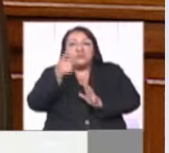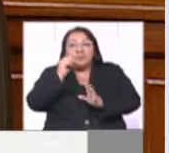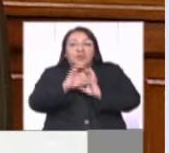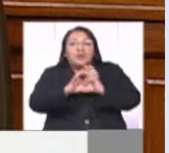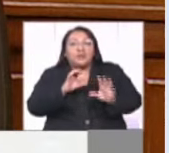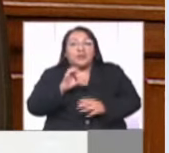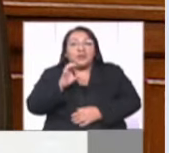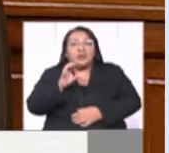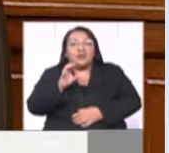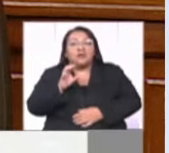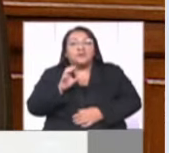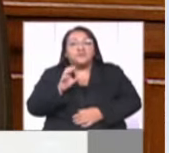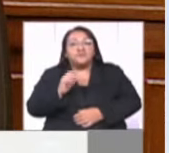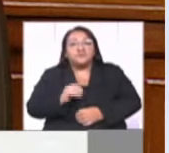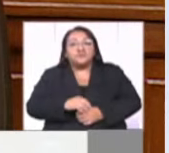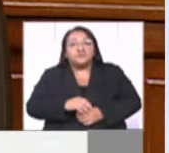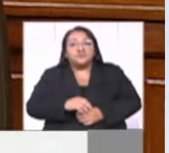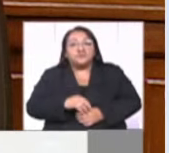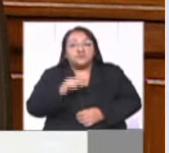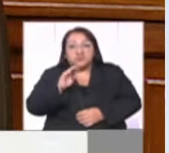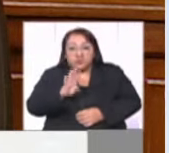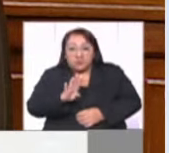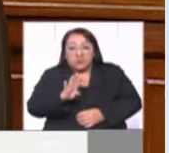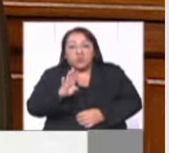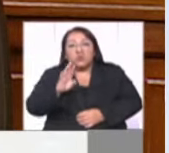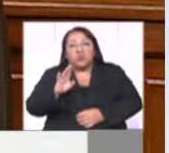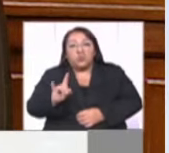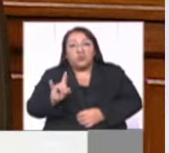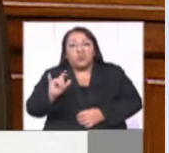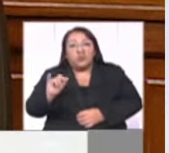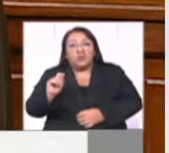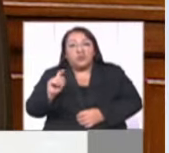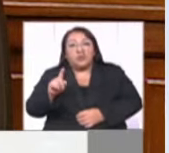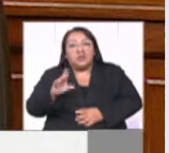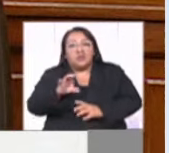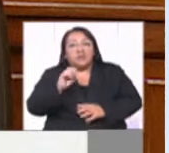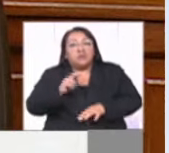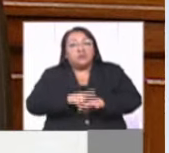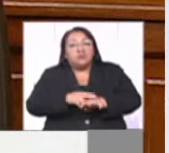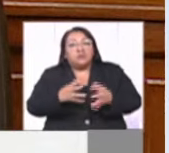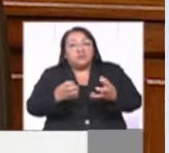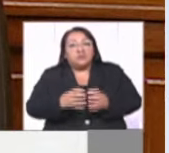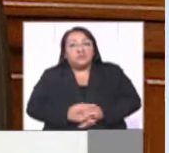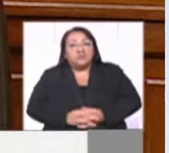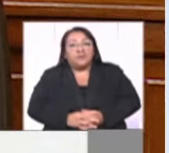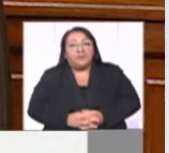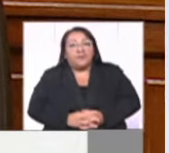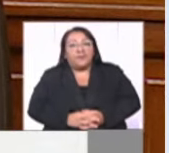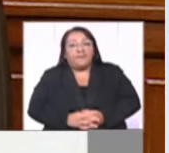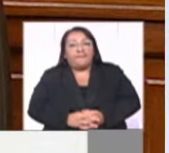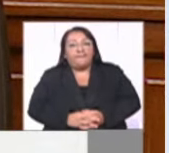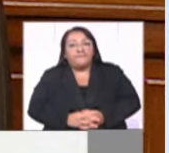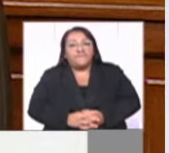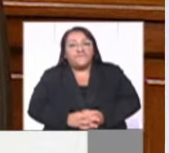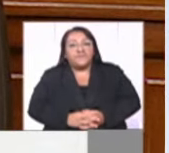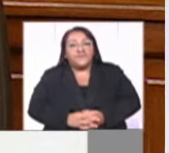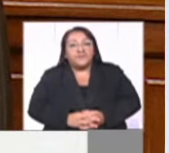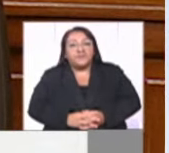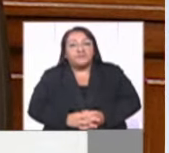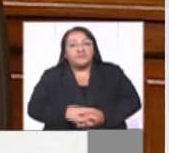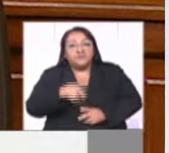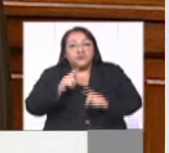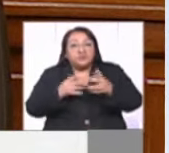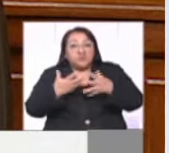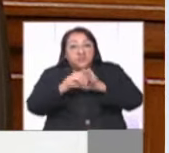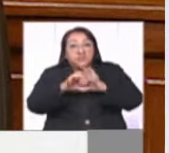retiro de la 4 UITs. Este retiro es facultativo. Si alguno requiere